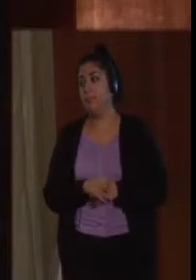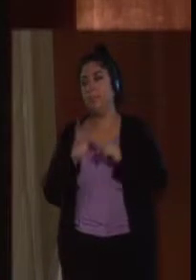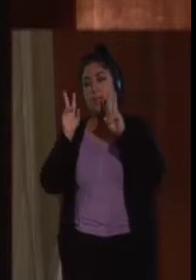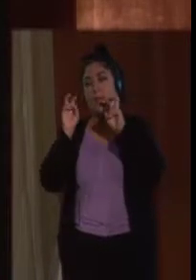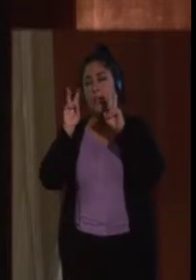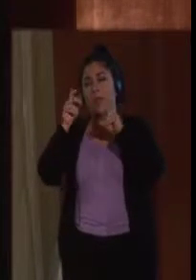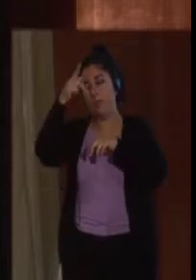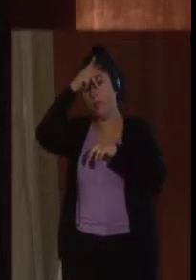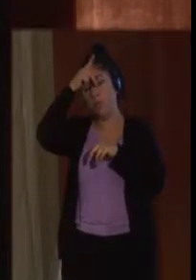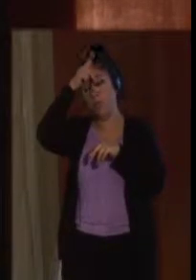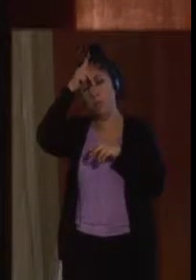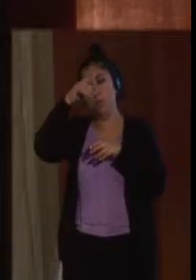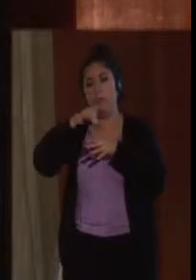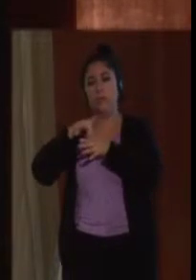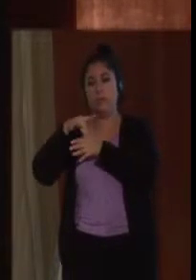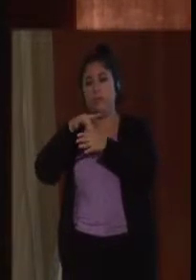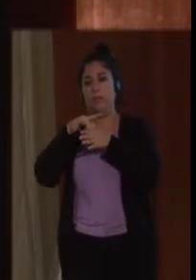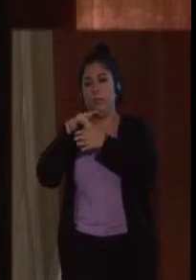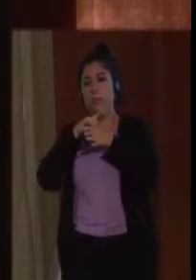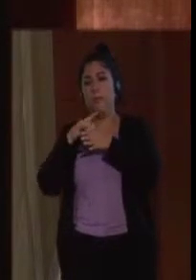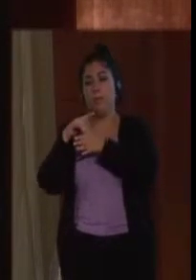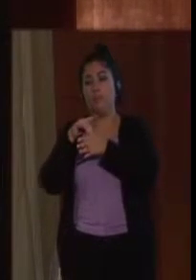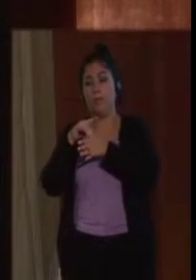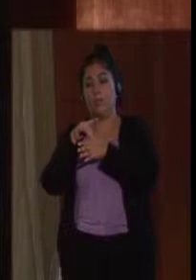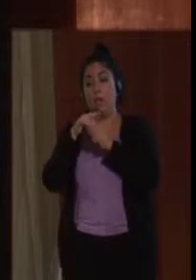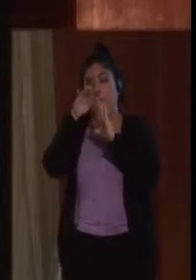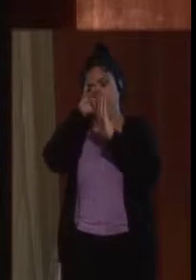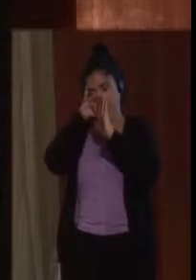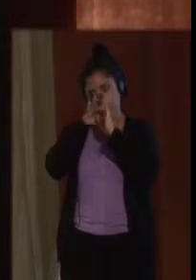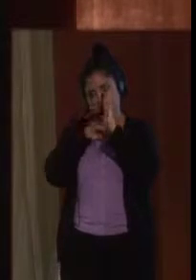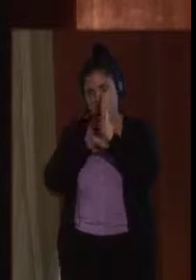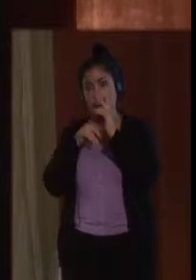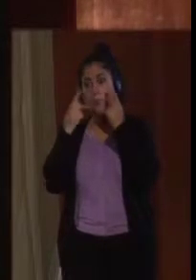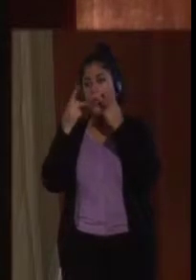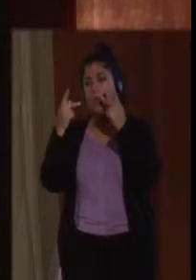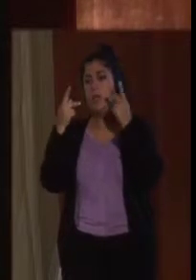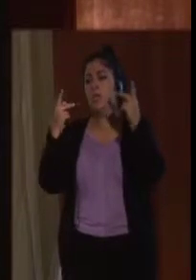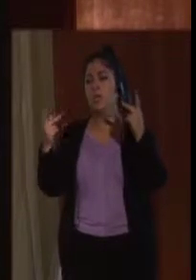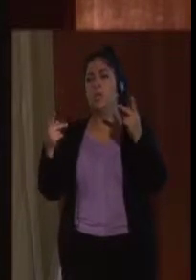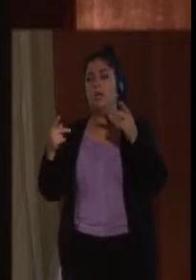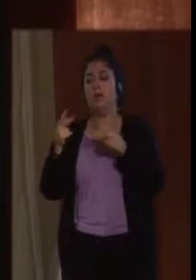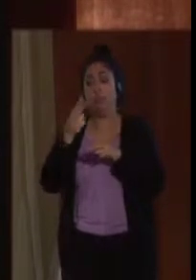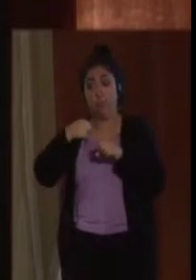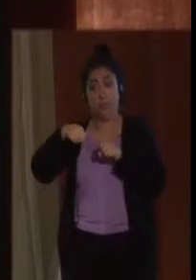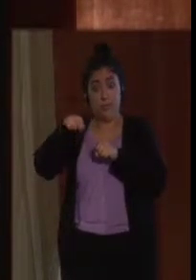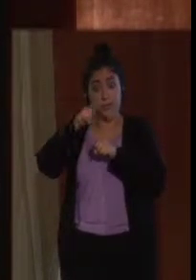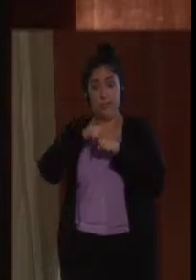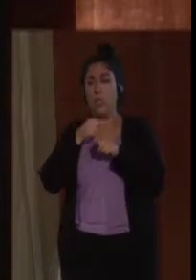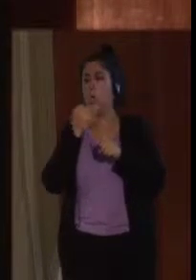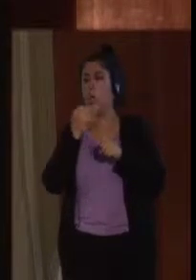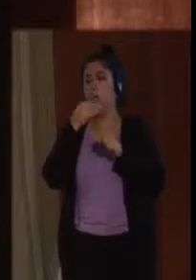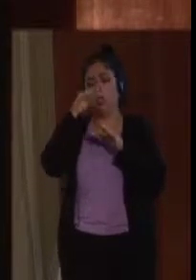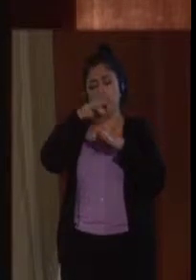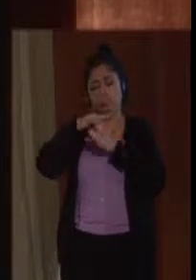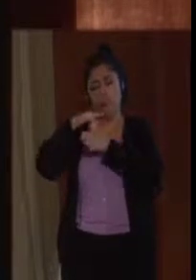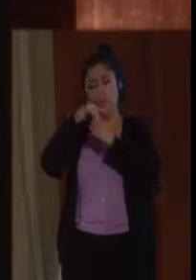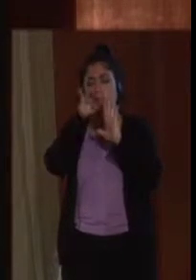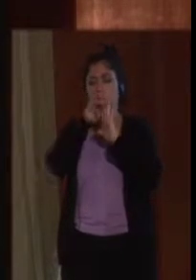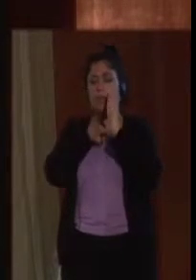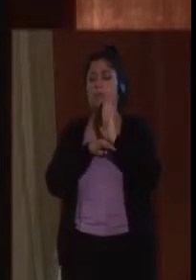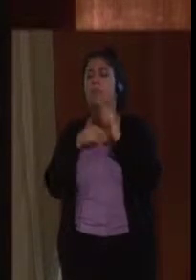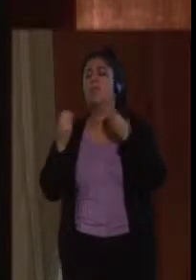podemos observar que tenemos incentivos, ¿no?, a través de medios de financiamiento. Tenemos el programa presupuestal